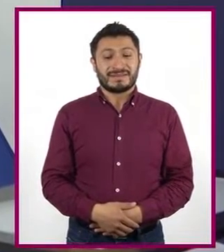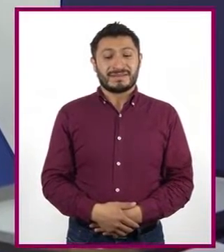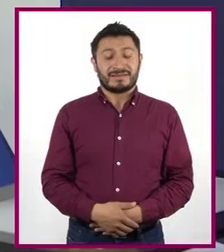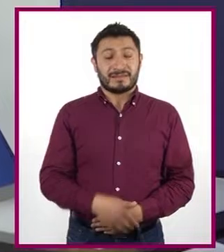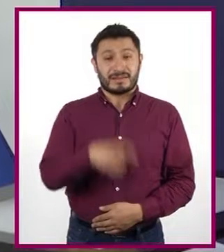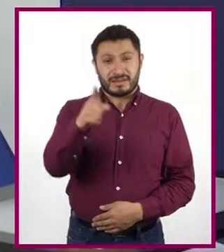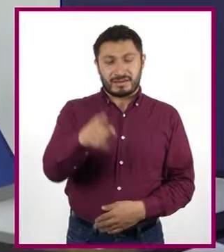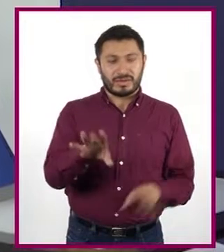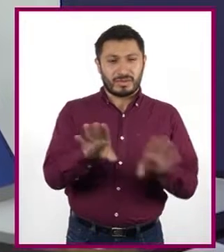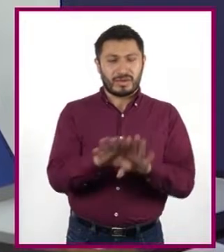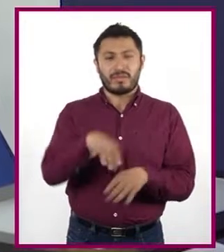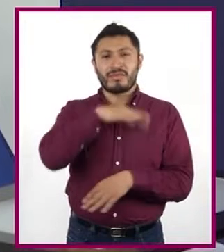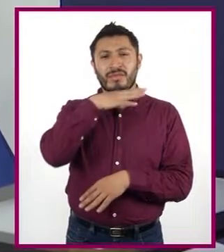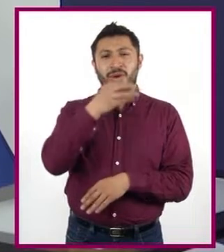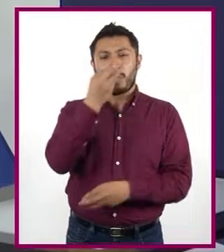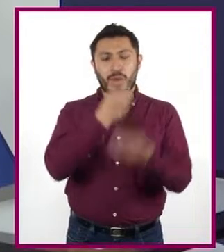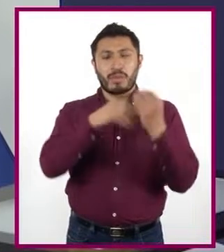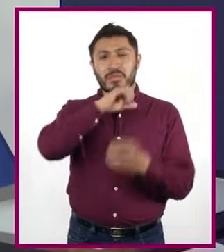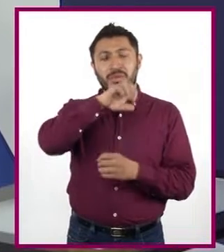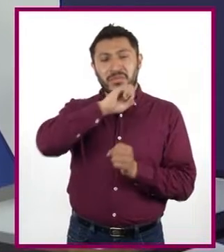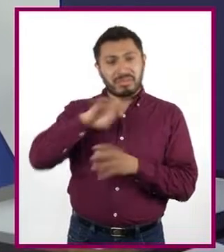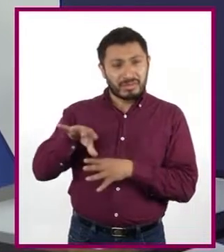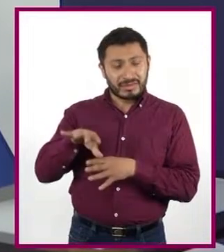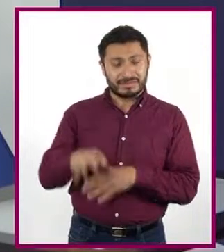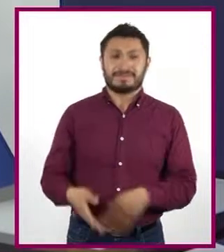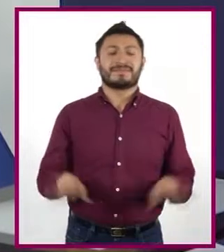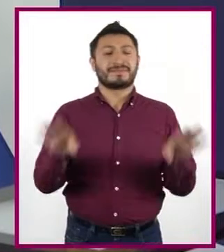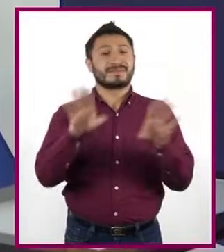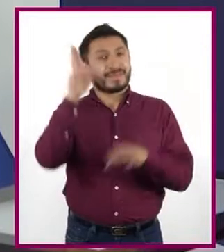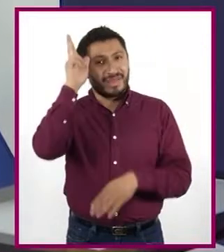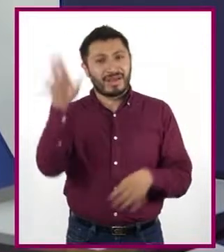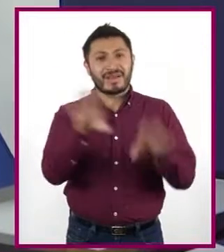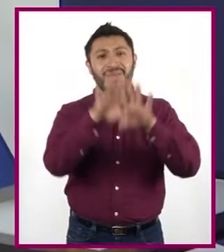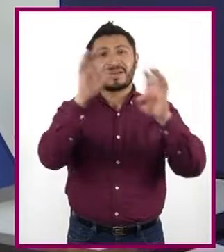Estás desperdiciando. ¿Qué tal? ¿Cómo están?